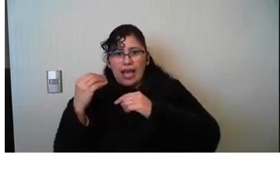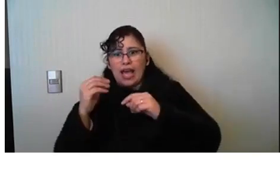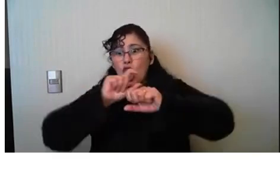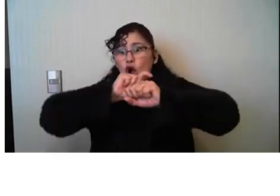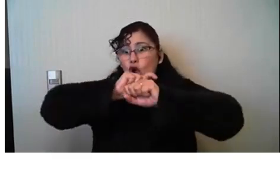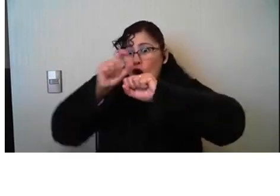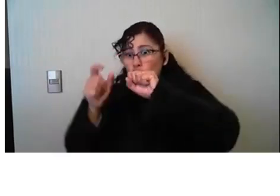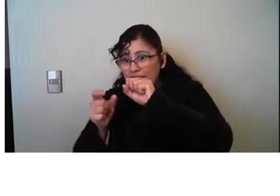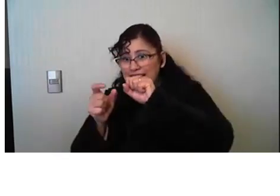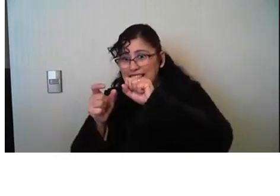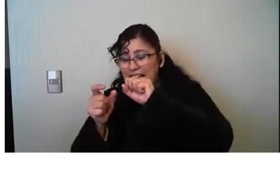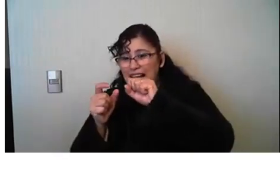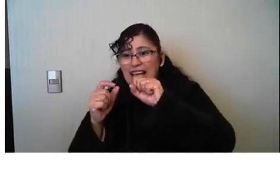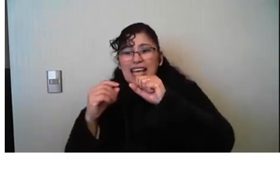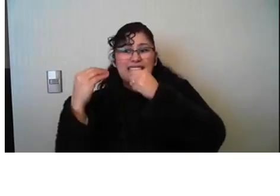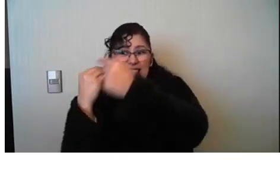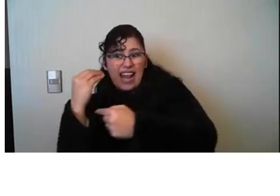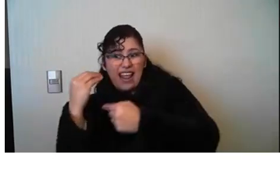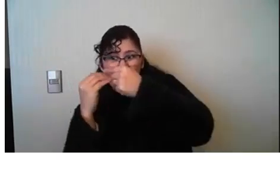cerebelo, conocido como